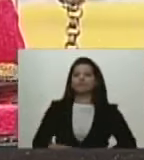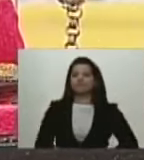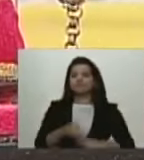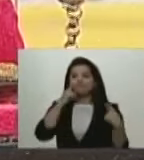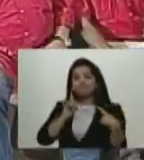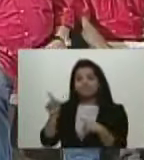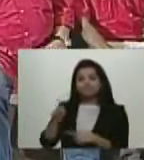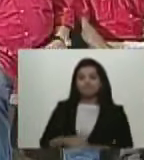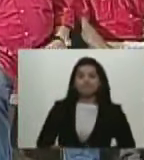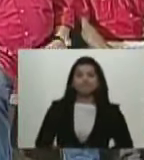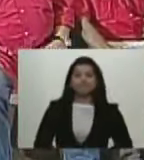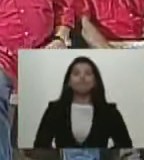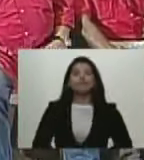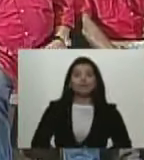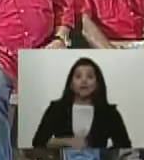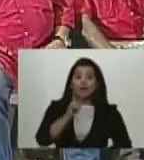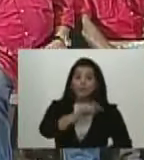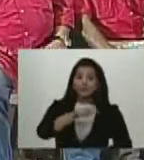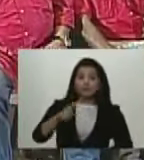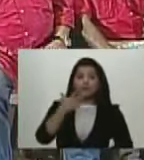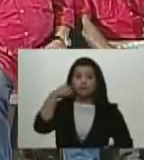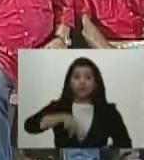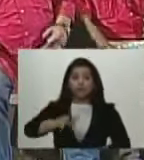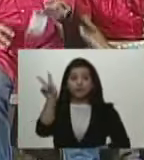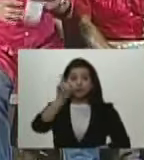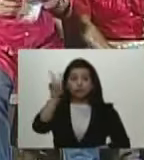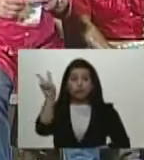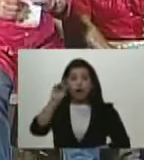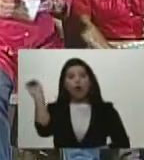a quienes en nuestra patria y más allá